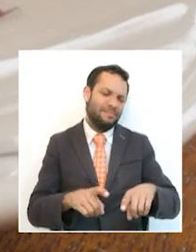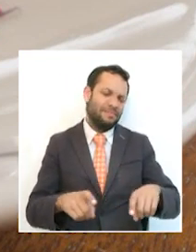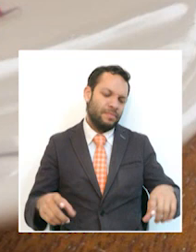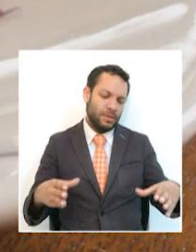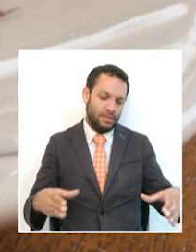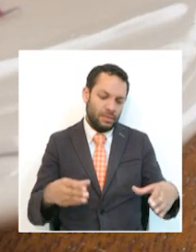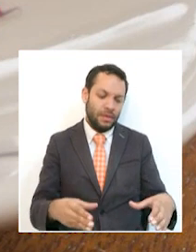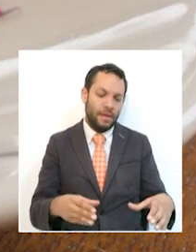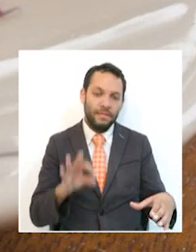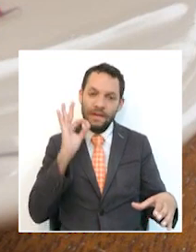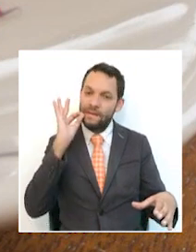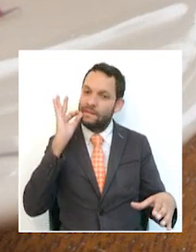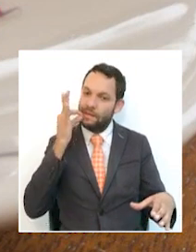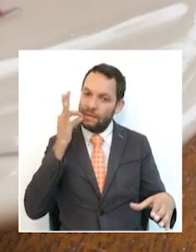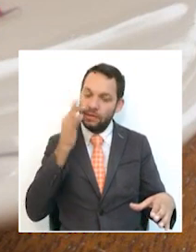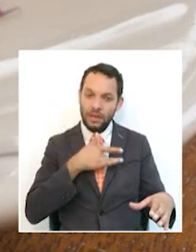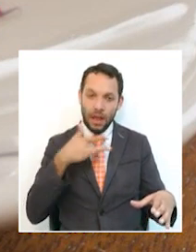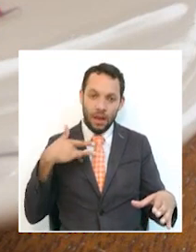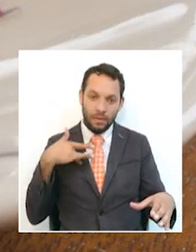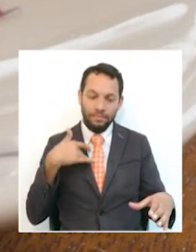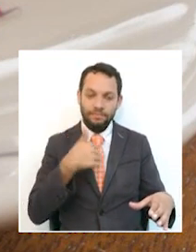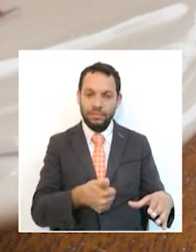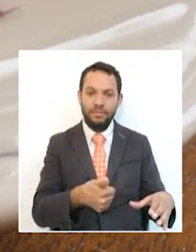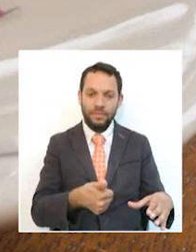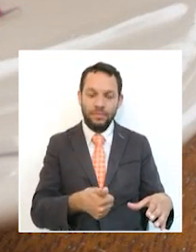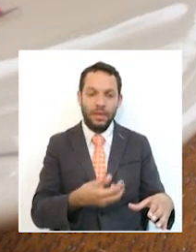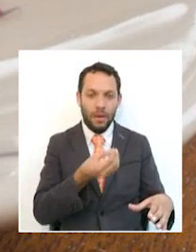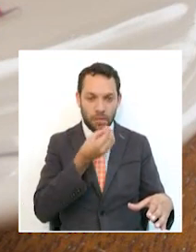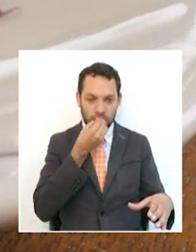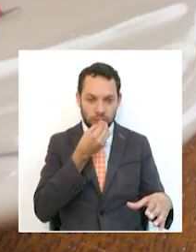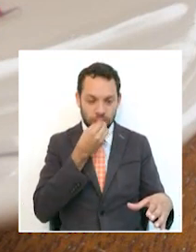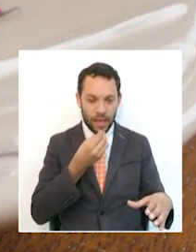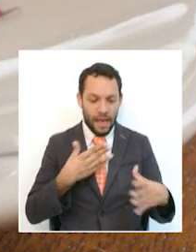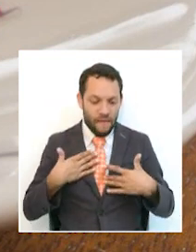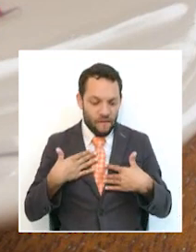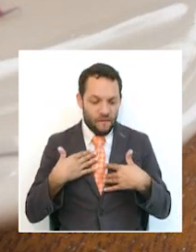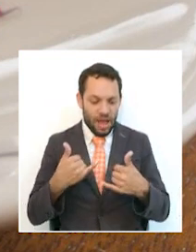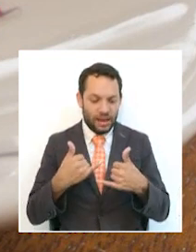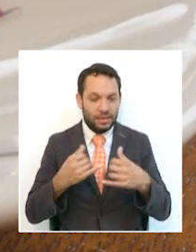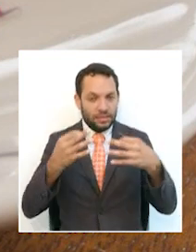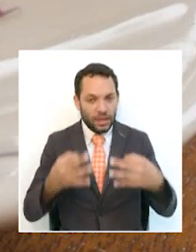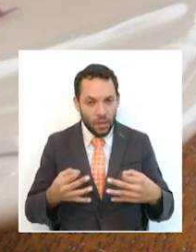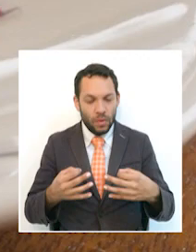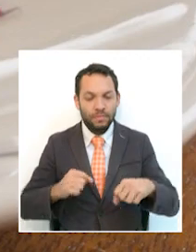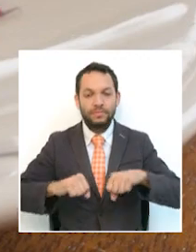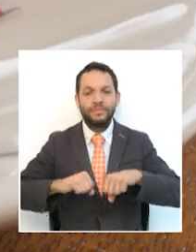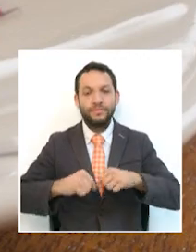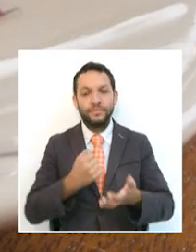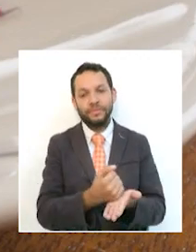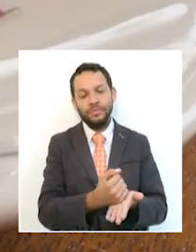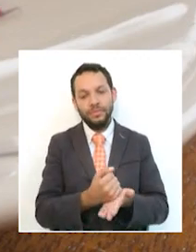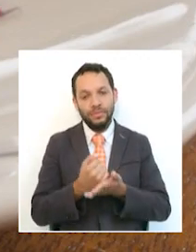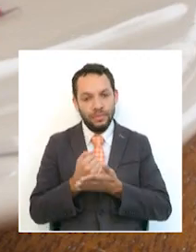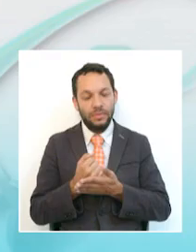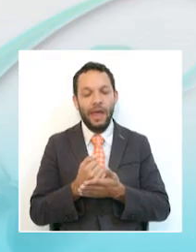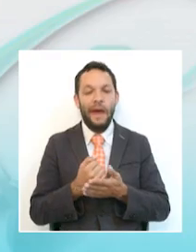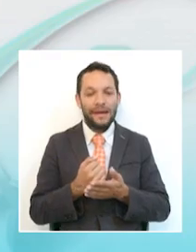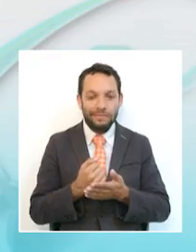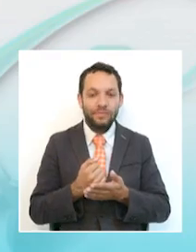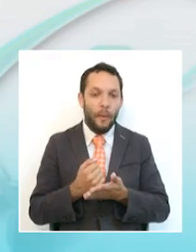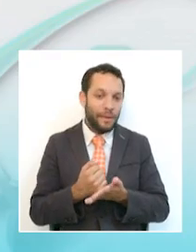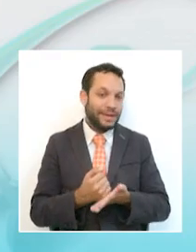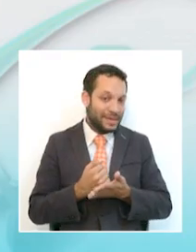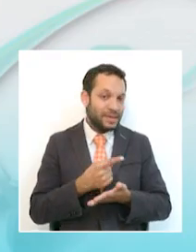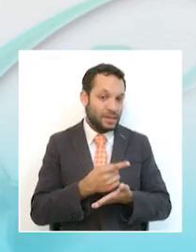de sabores y qué lindo que cuando es crujiente da alegría siempre metan algo corriente en sus comidas cuando cruje alegra